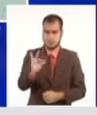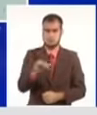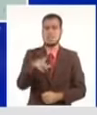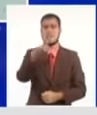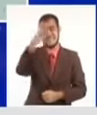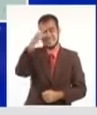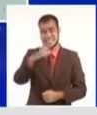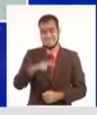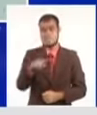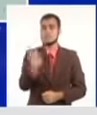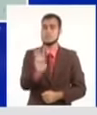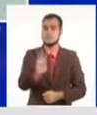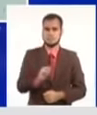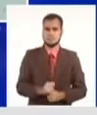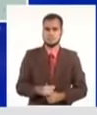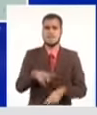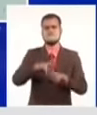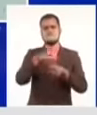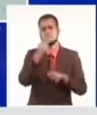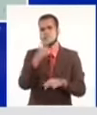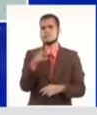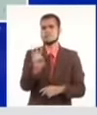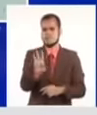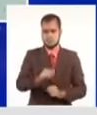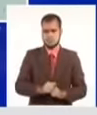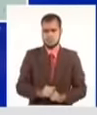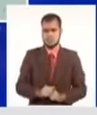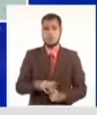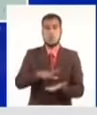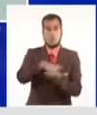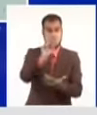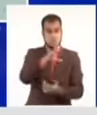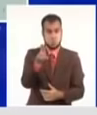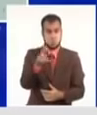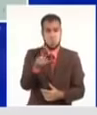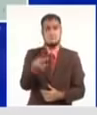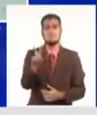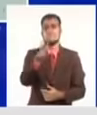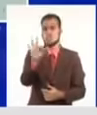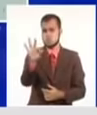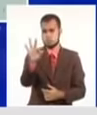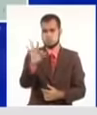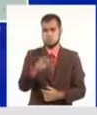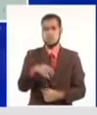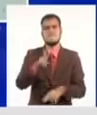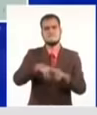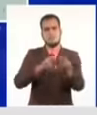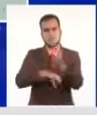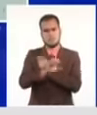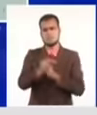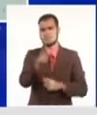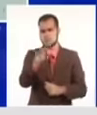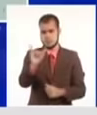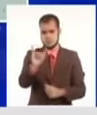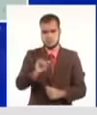con 33, Habana Vieja 33, Plaza de la Revolución 28, Habana del Este 26,